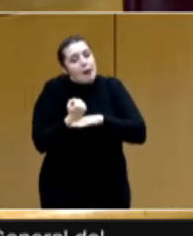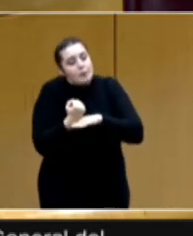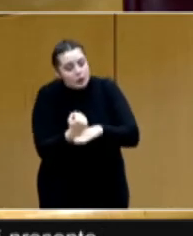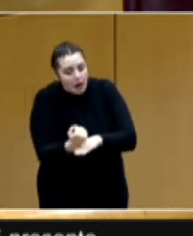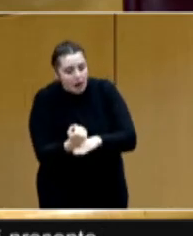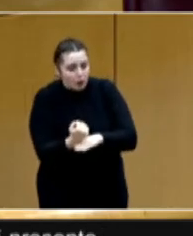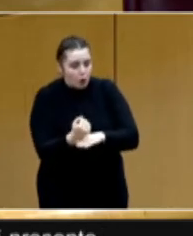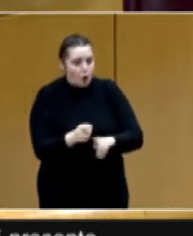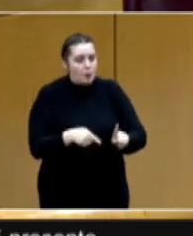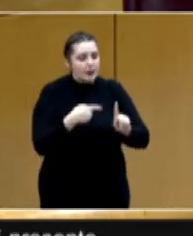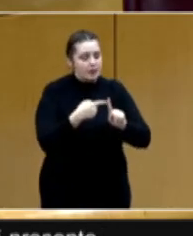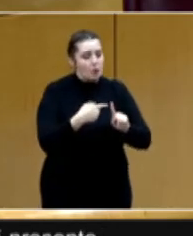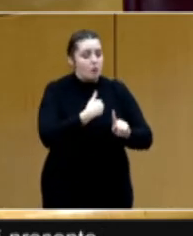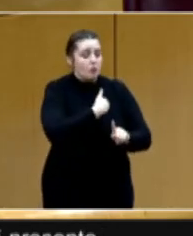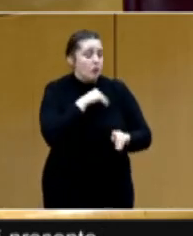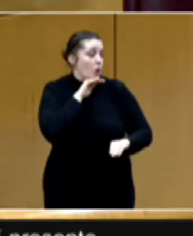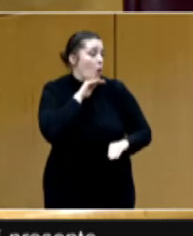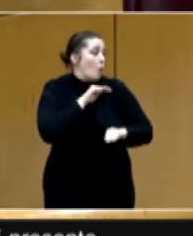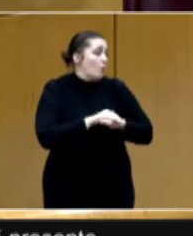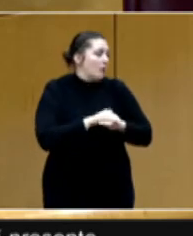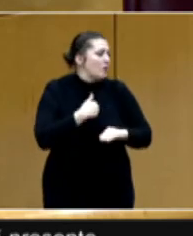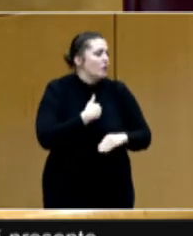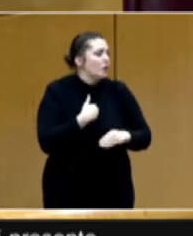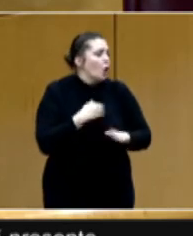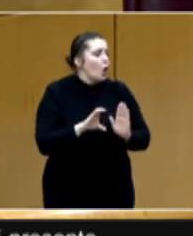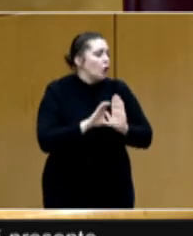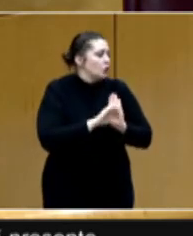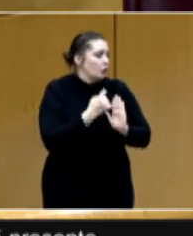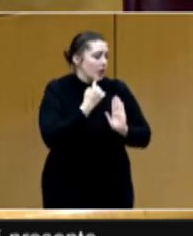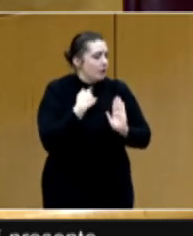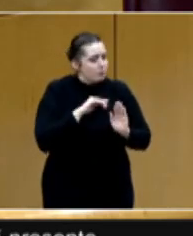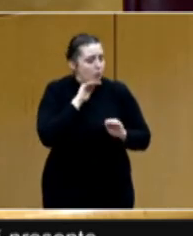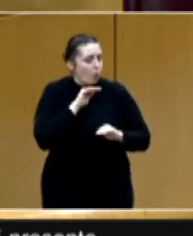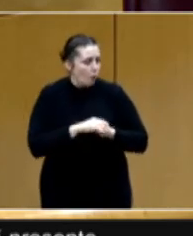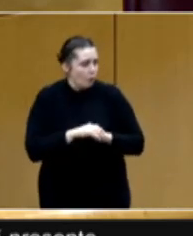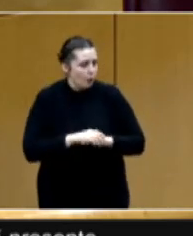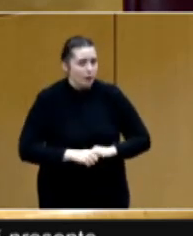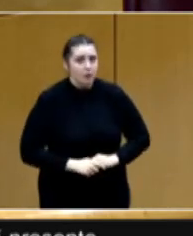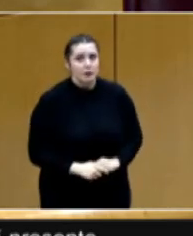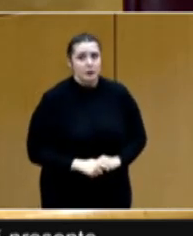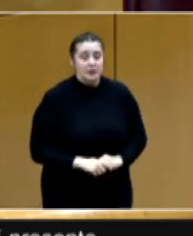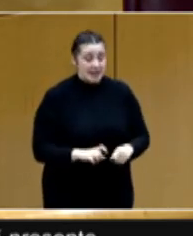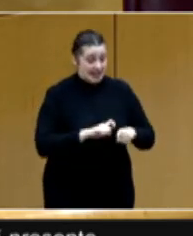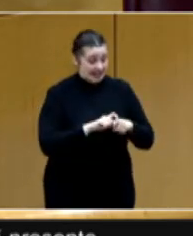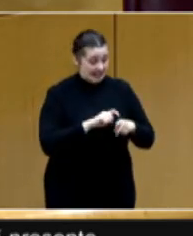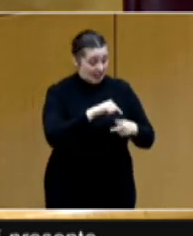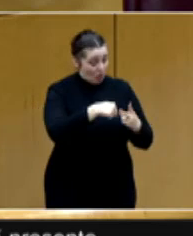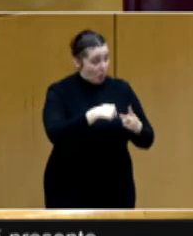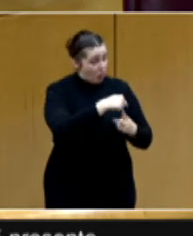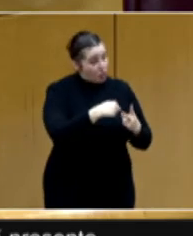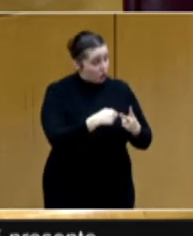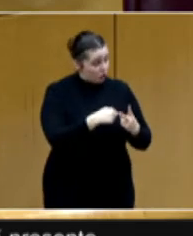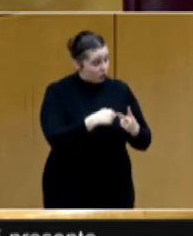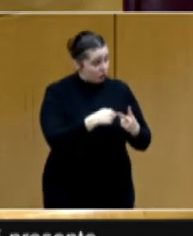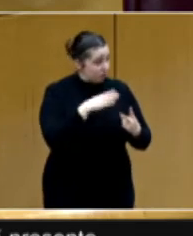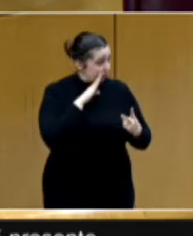su función su función constitucional estos dos aspectos a partir